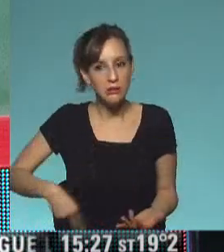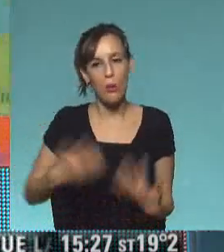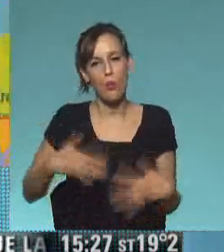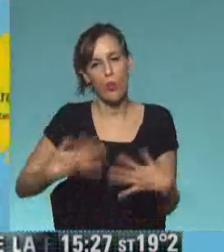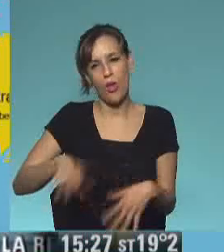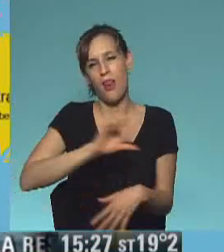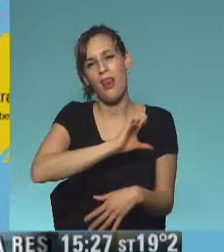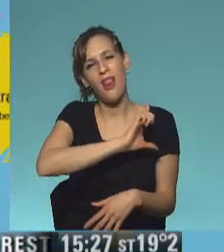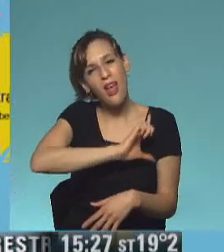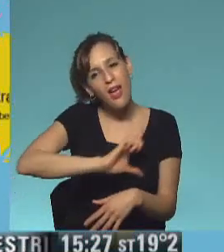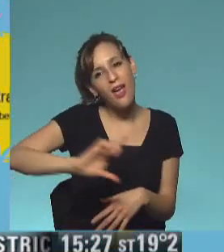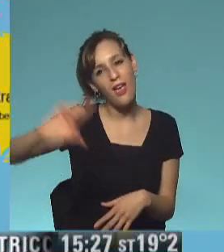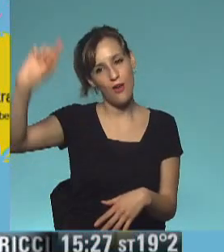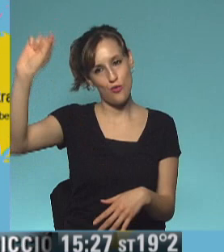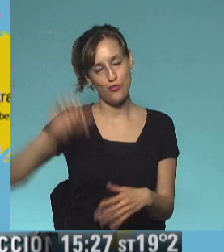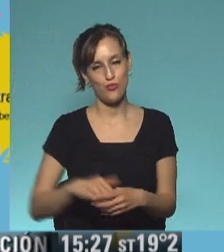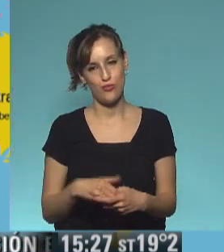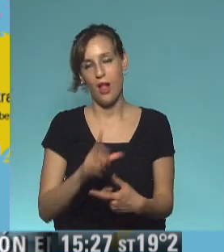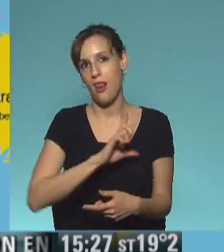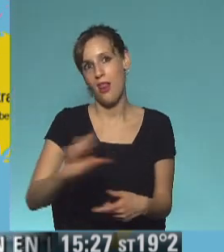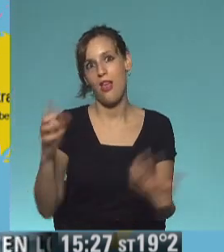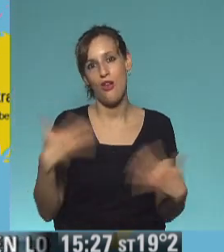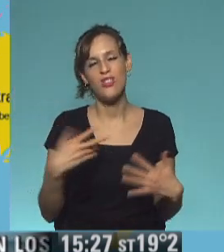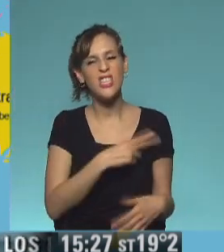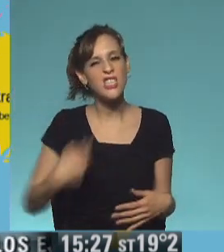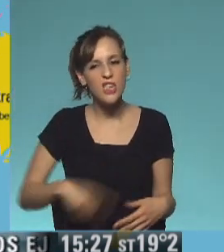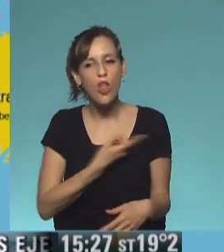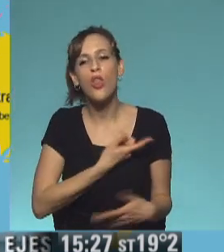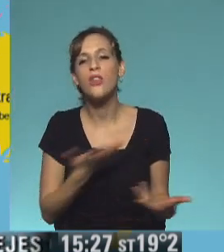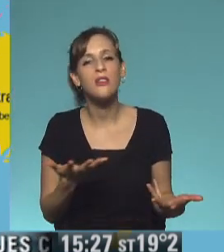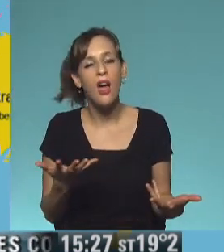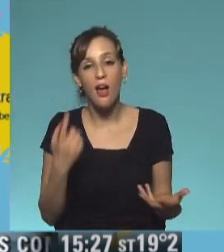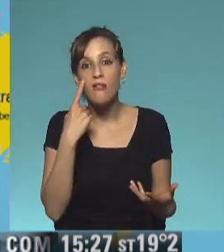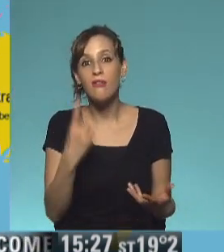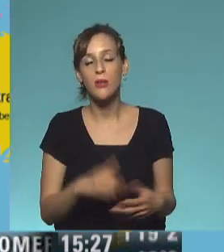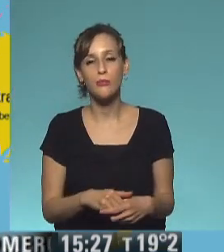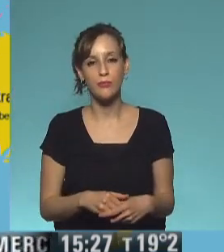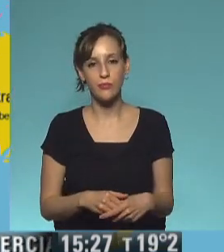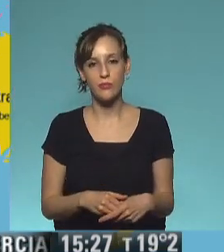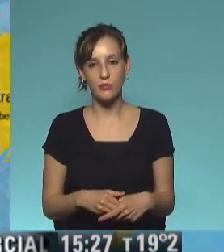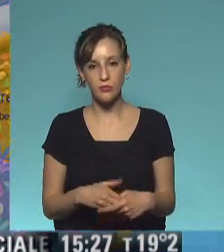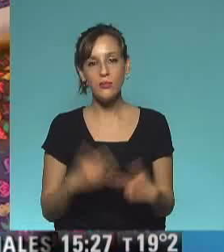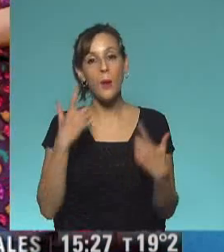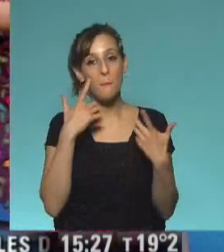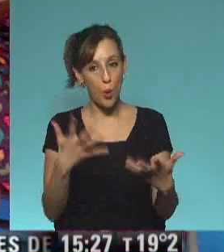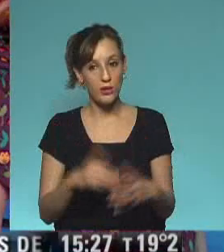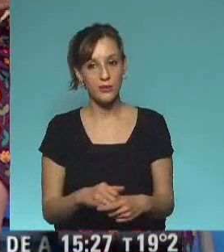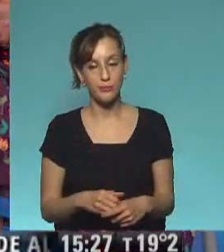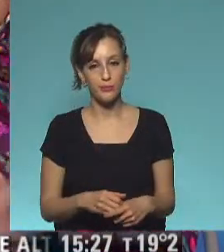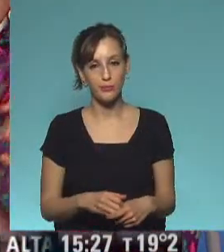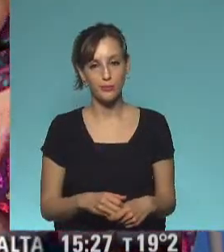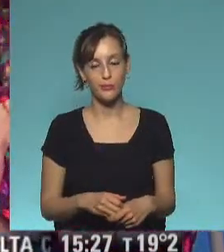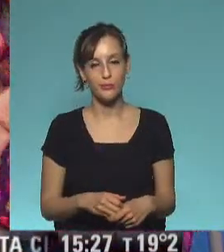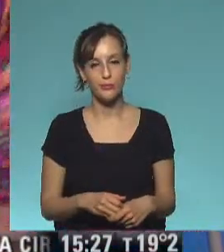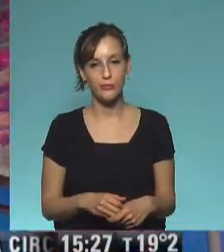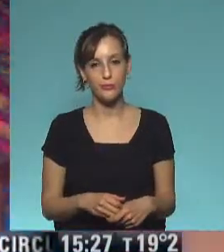para ubicarnos? ¡Ah, mirá qué bueno! Ahí está. ¿Dónde está China? Ahí les voy a mostrar. Voy a ir a mostrarles dónde está China. ¡Ah, ahí no tenemos la...